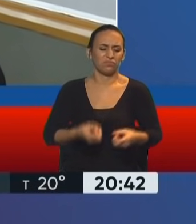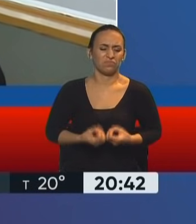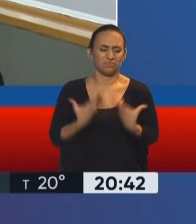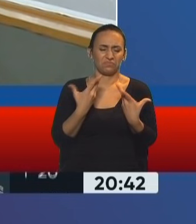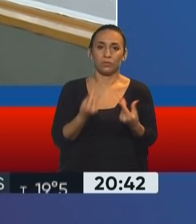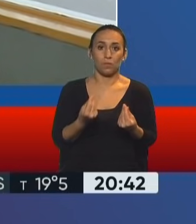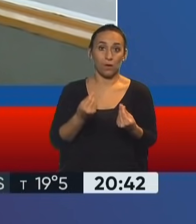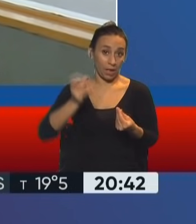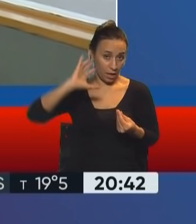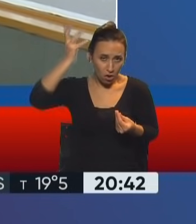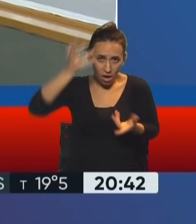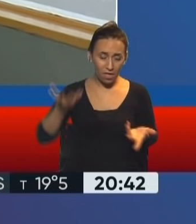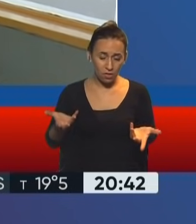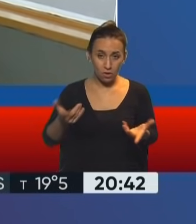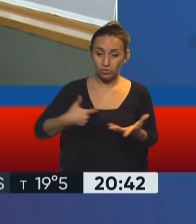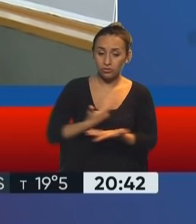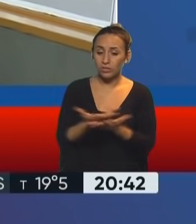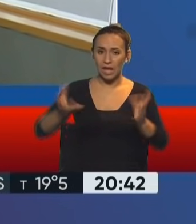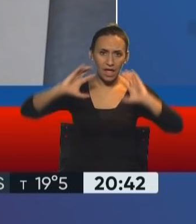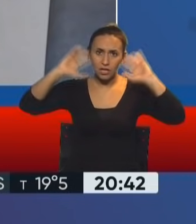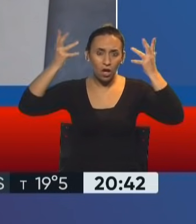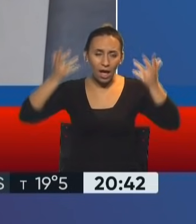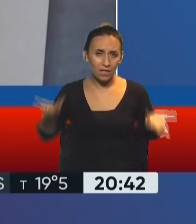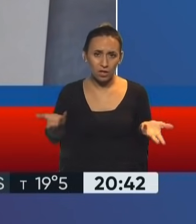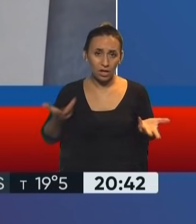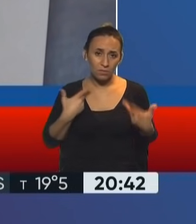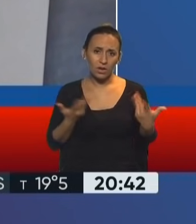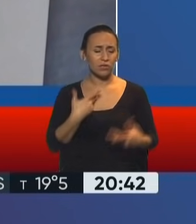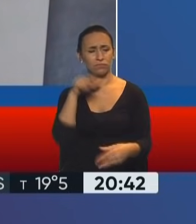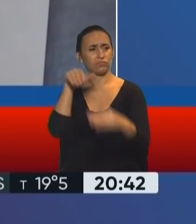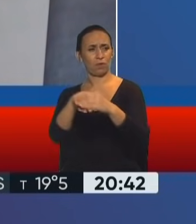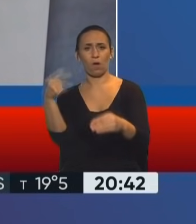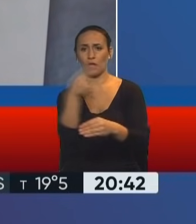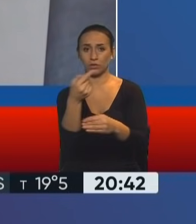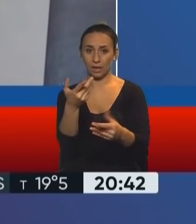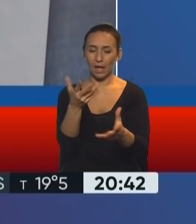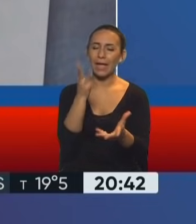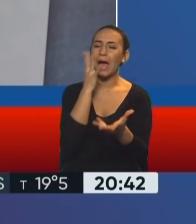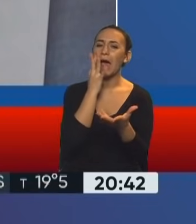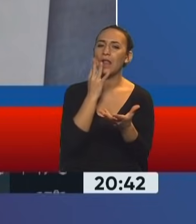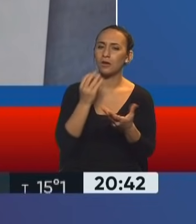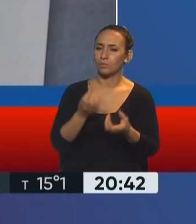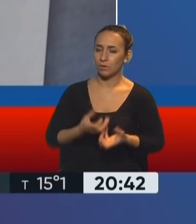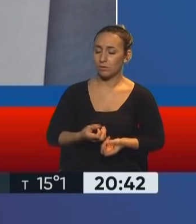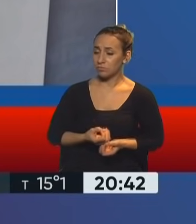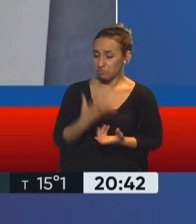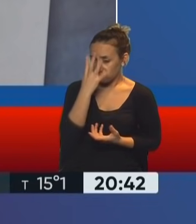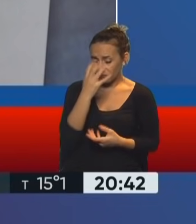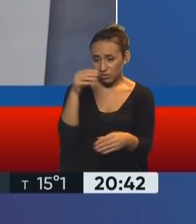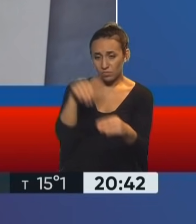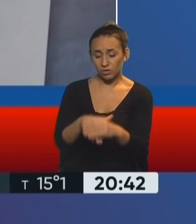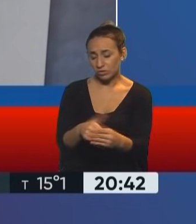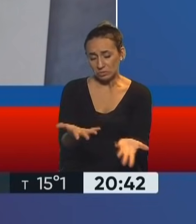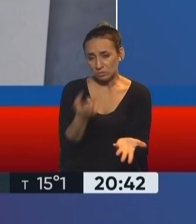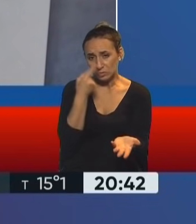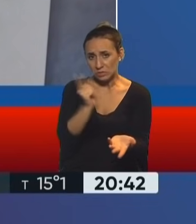algo que no te invita a ir a votar, que es el desinterés